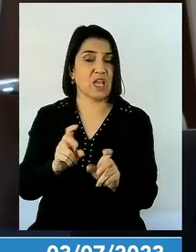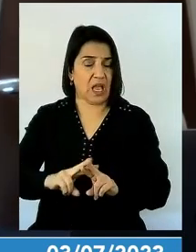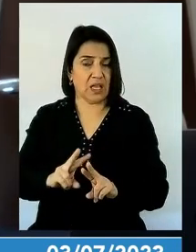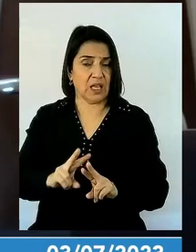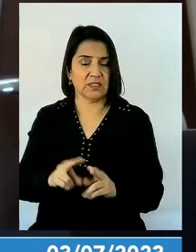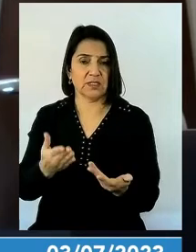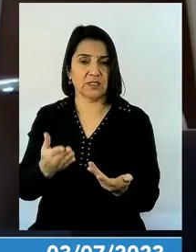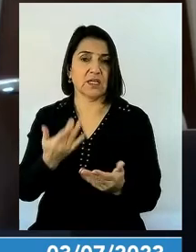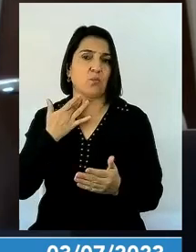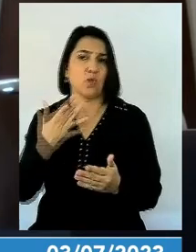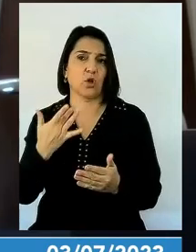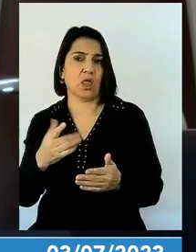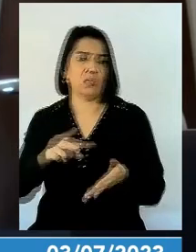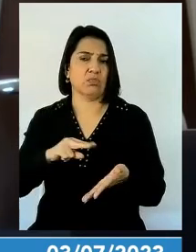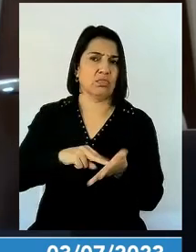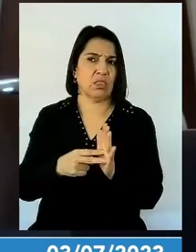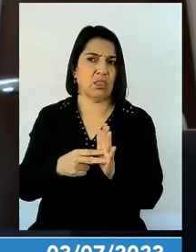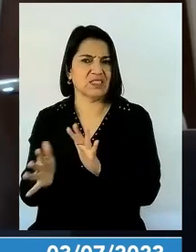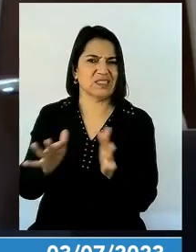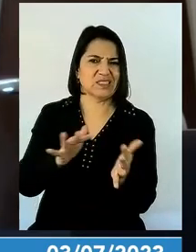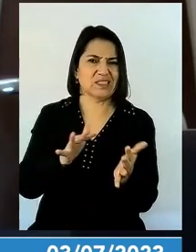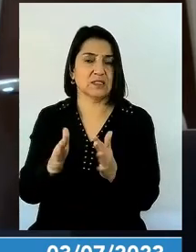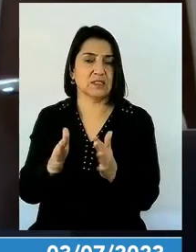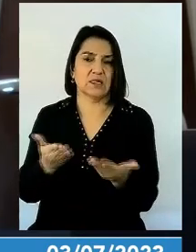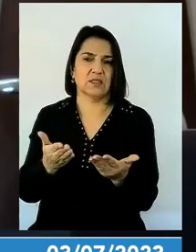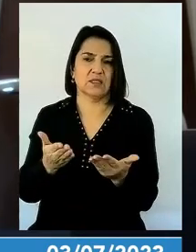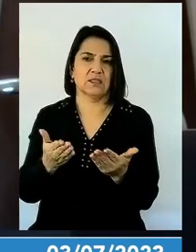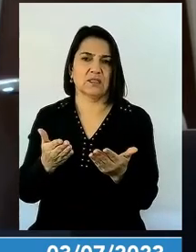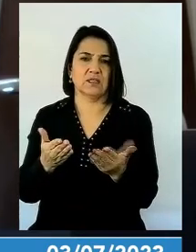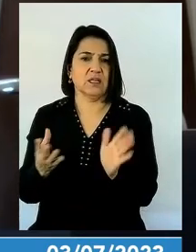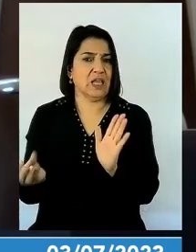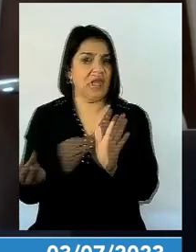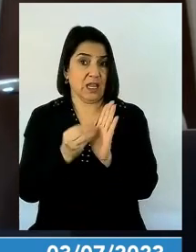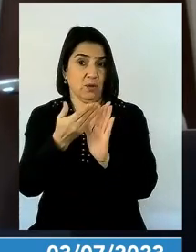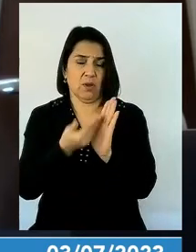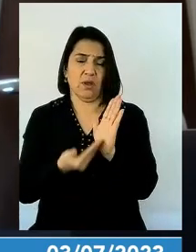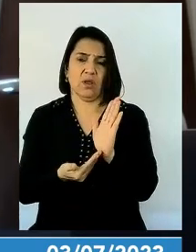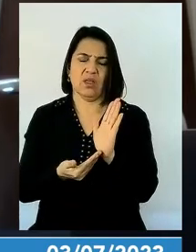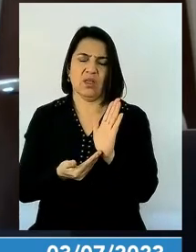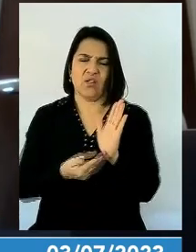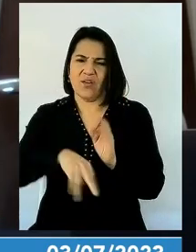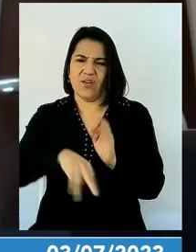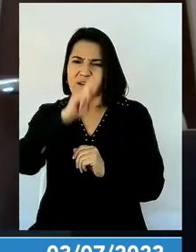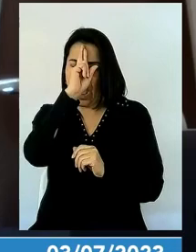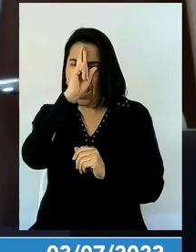están entre medio en forma rara o en forma extraña.